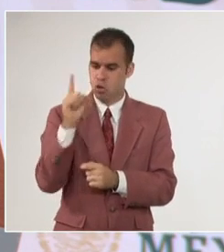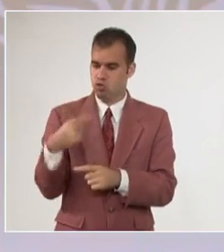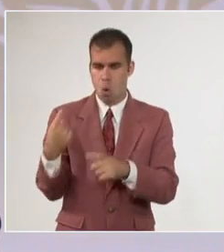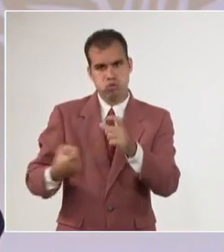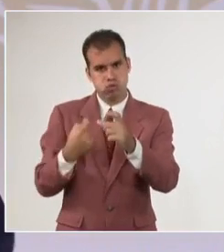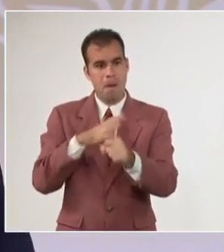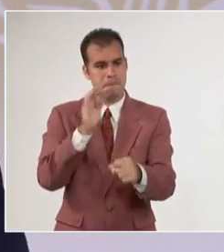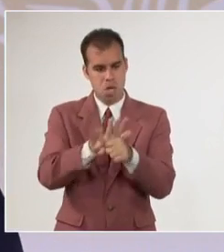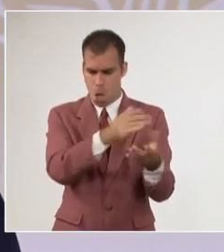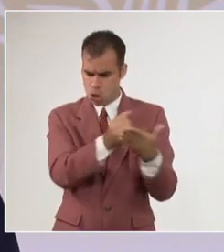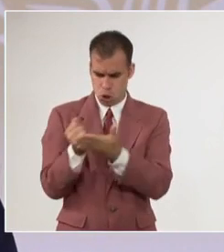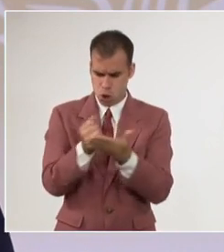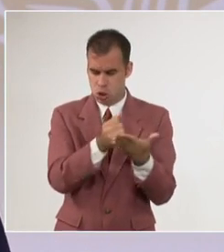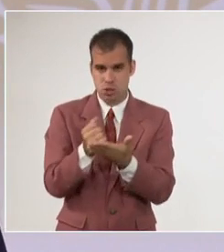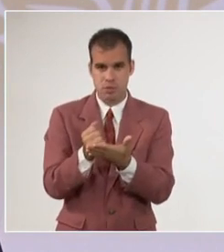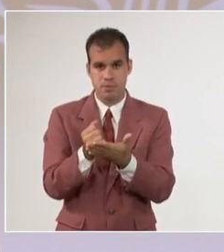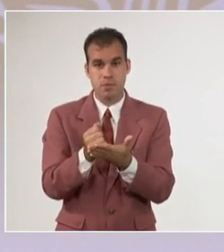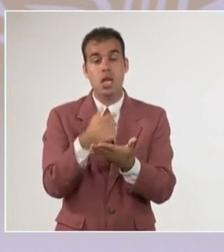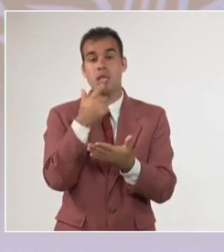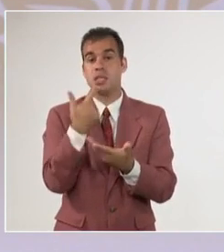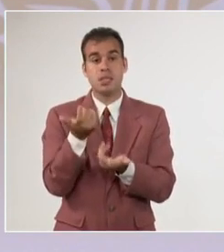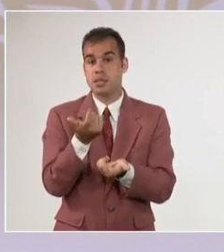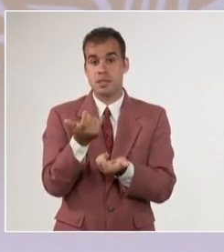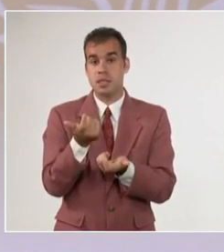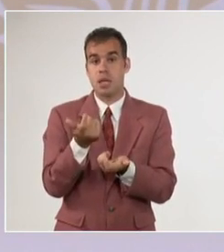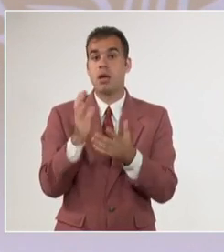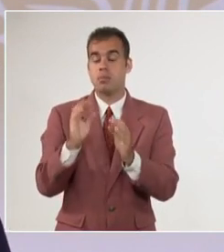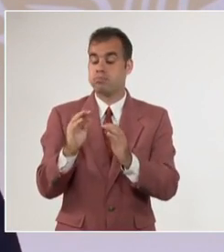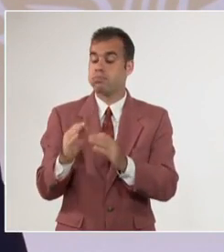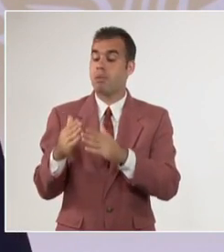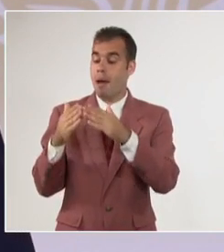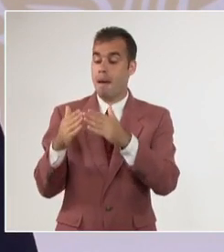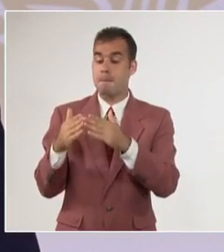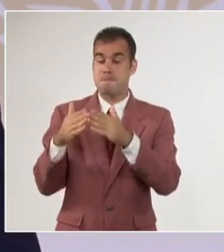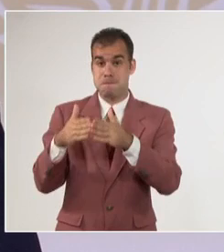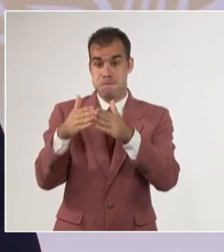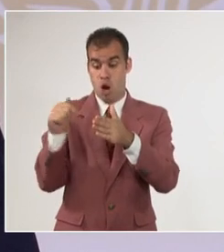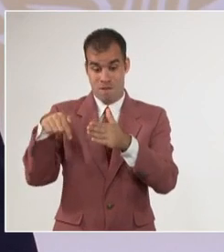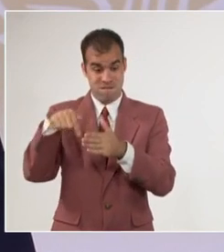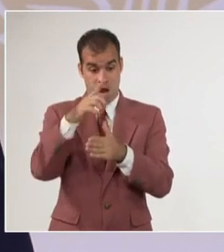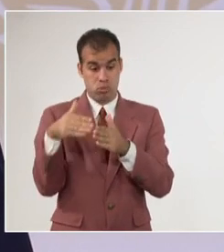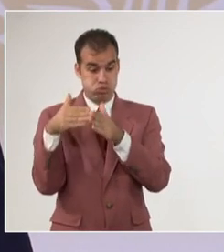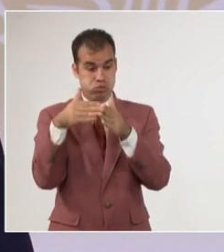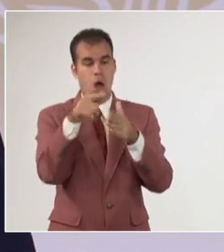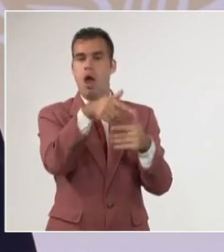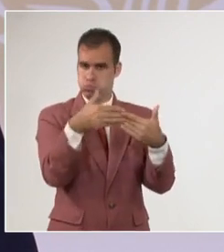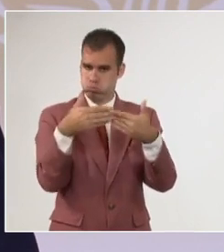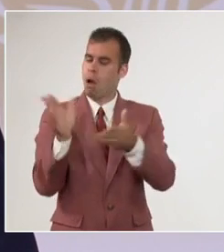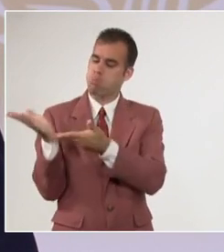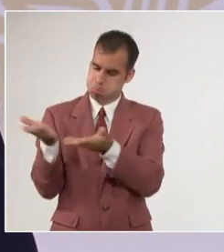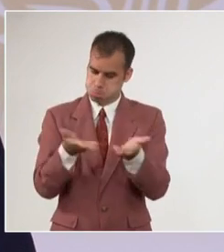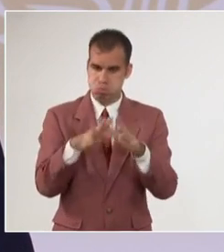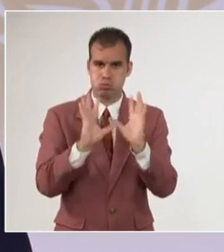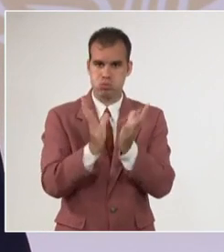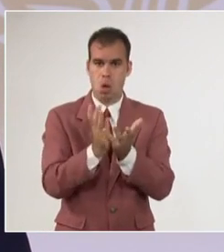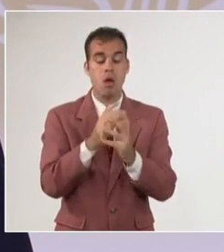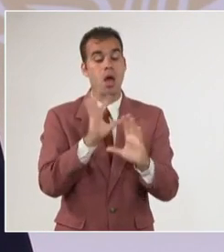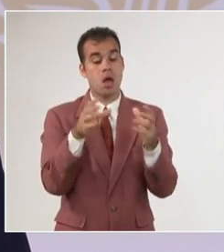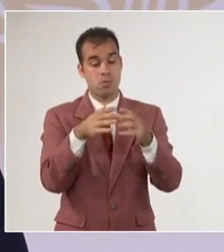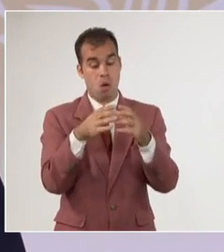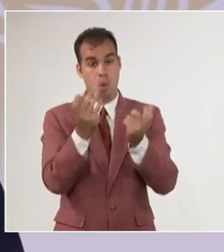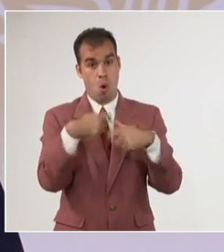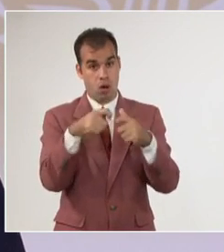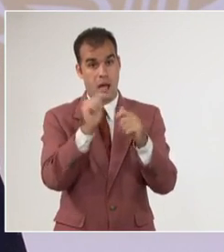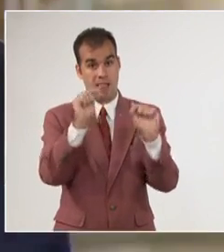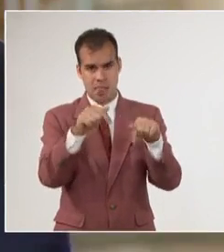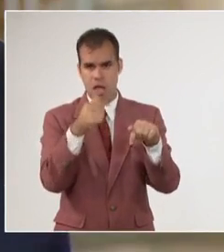puertos a los barcos con la bandera de la estrella solitaria. Lo aprobó el Congreso, lo sentenció Juárez